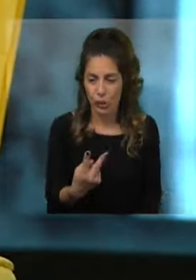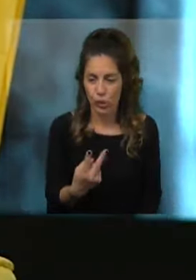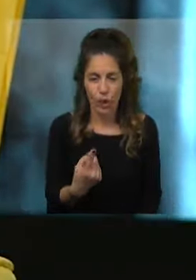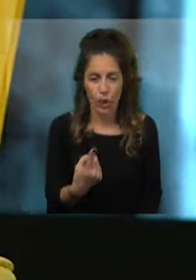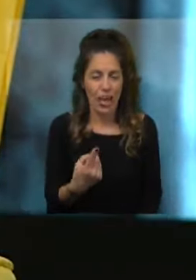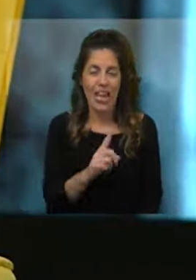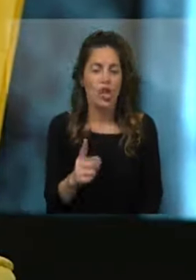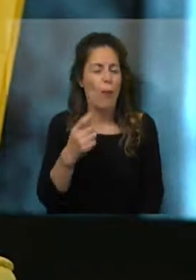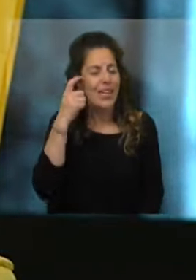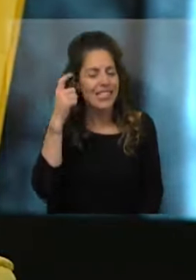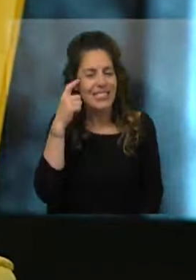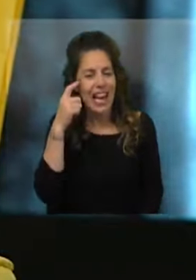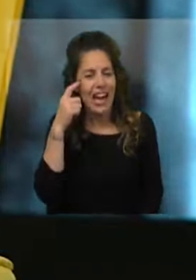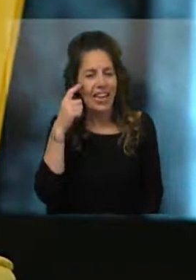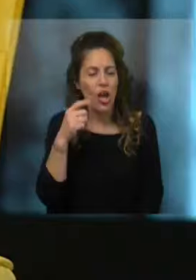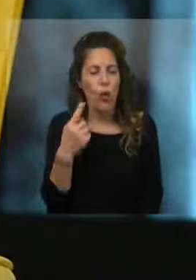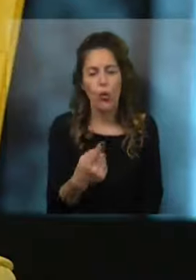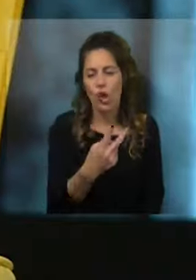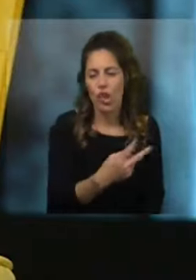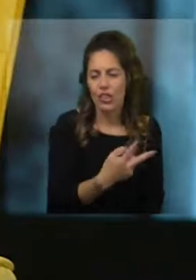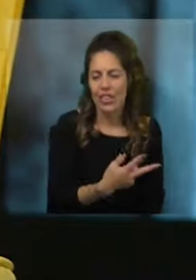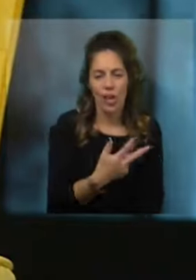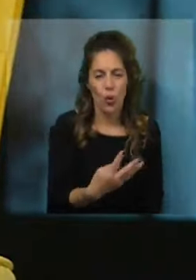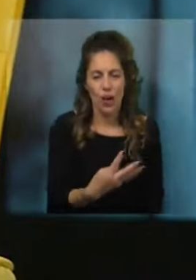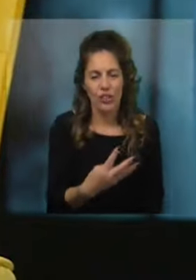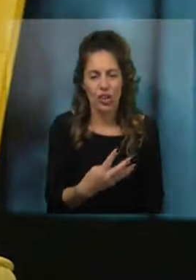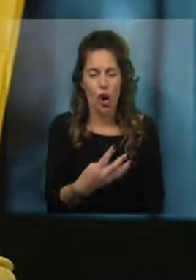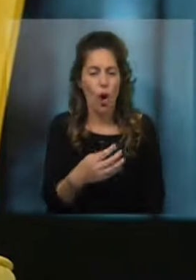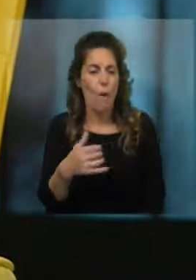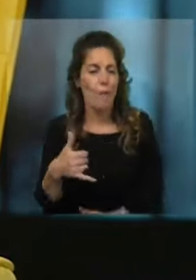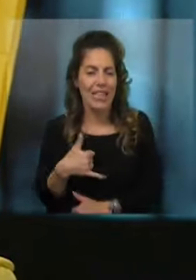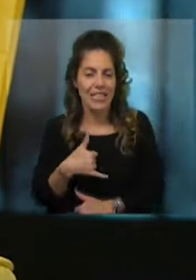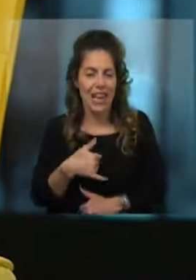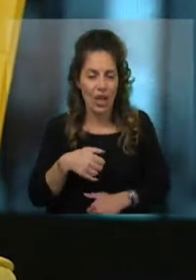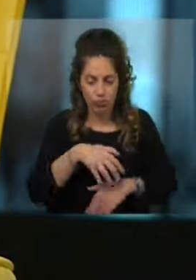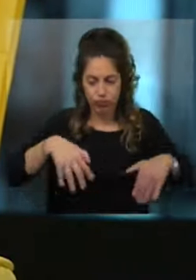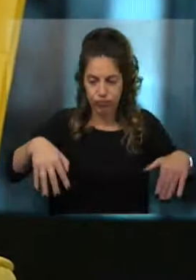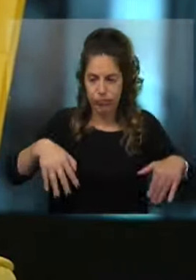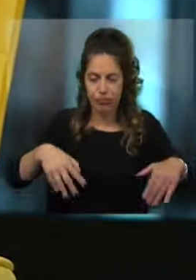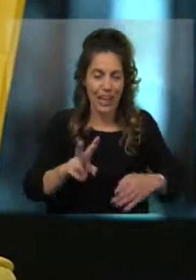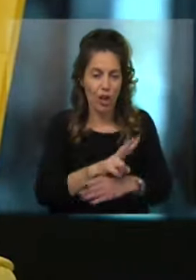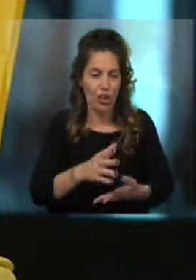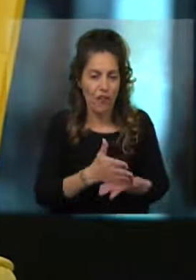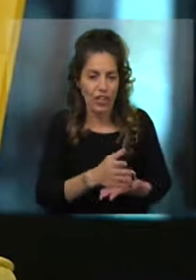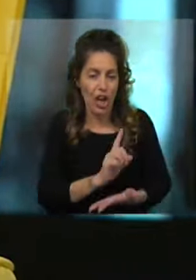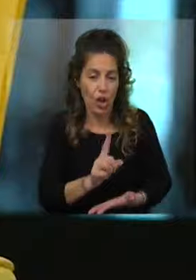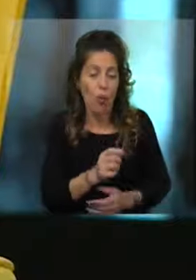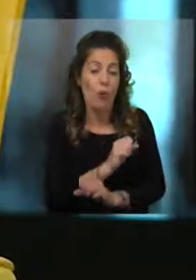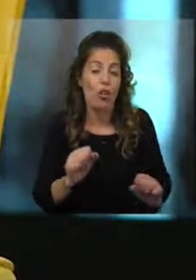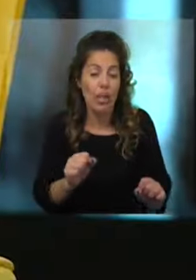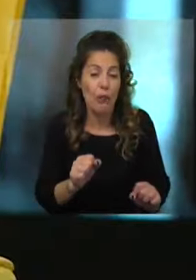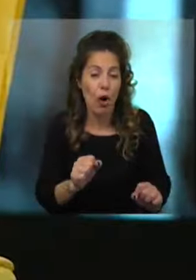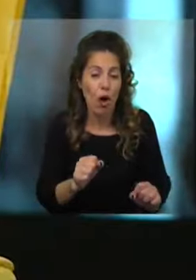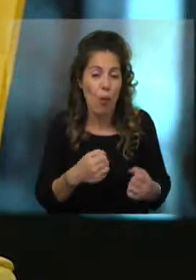ya no tenemos que pensar en parar 1 2 3 4 5 10 efectivos para contr la frontera quizás podemos poner